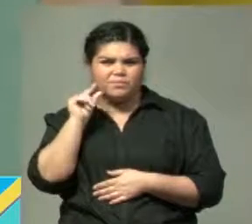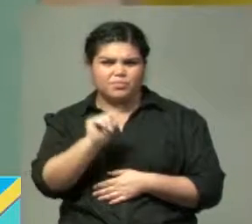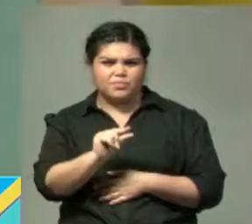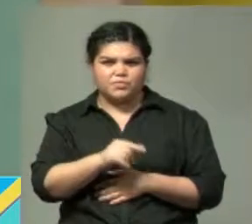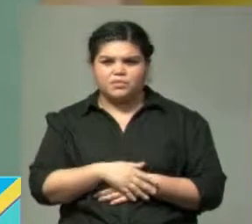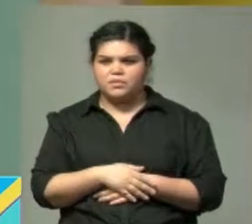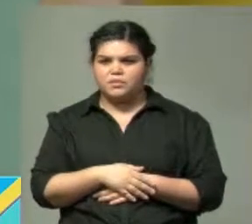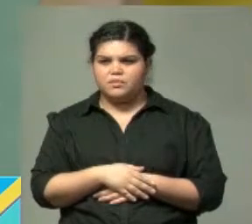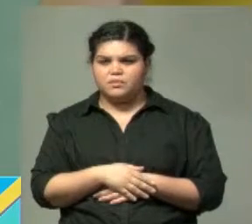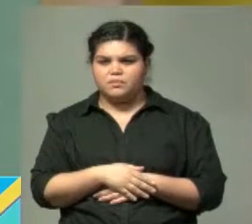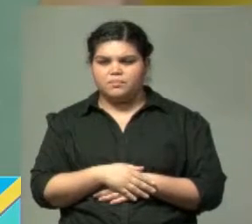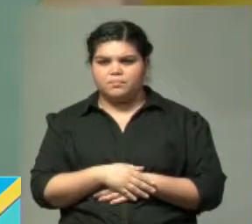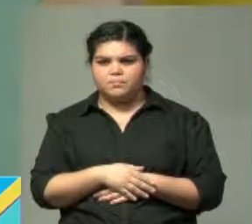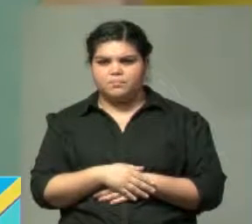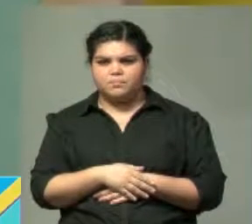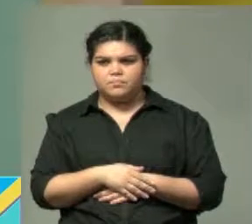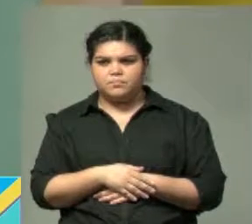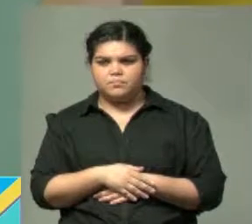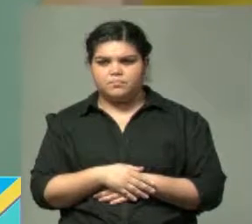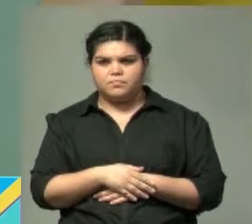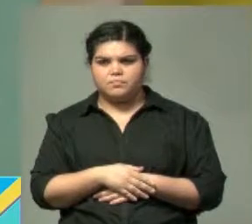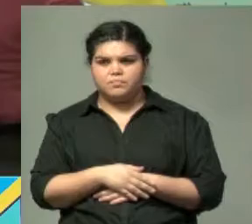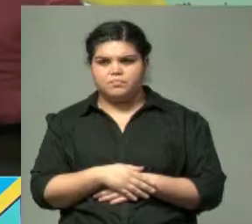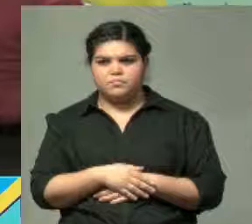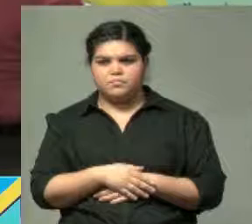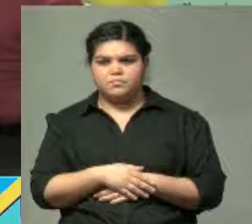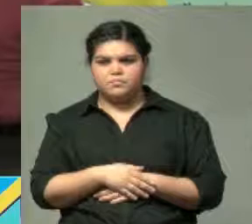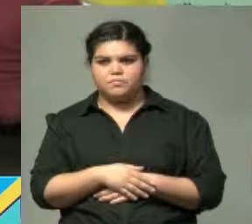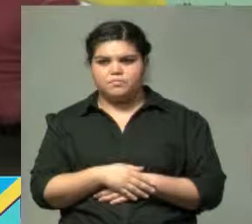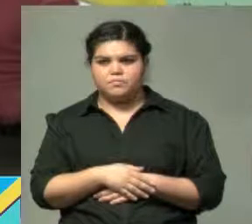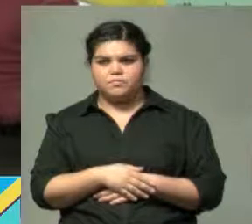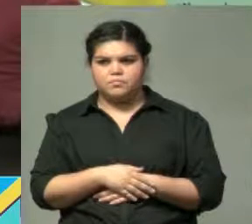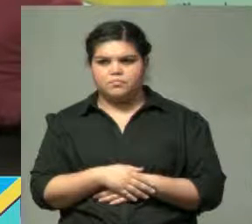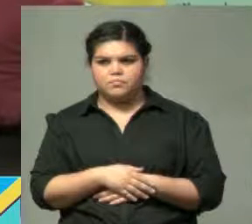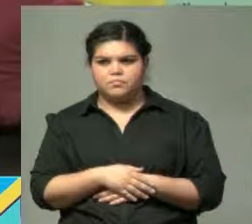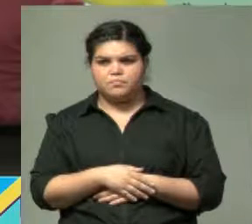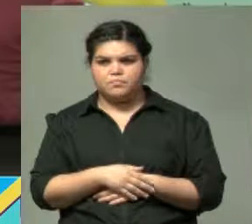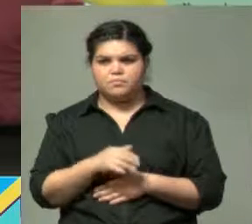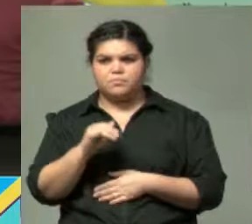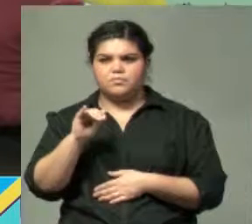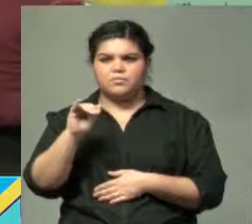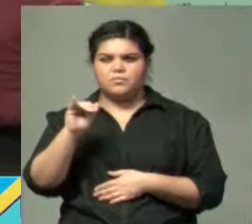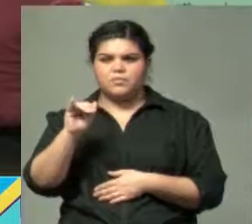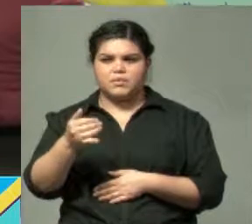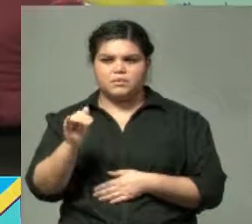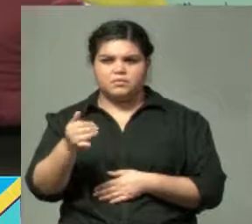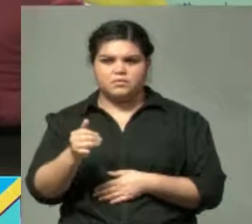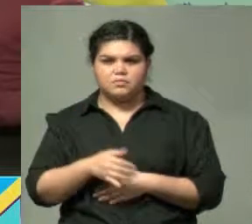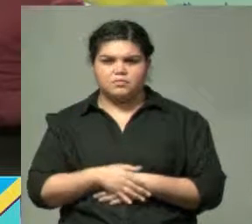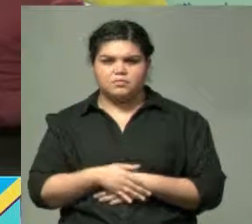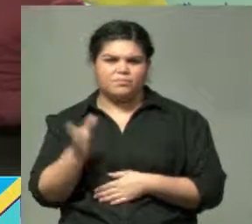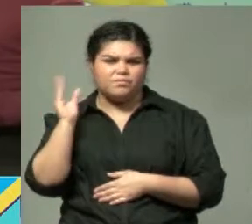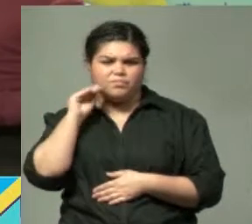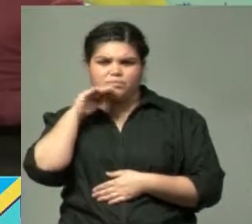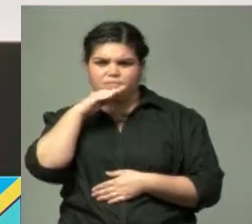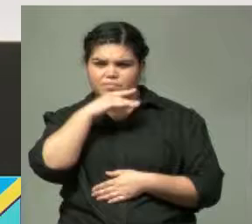Solidaridad con el pueblo mexicano. Ya Tal que apareció cual. el Chavo hoy. Sí, tal cual, por supuesto. Sí. La verdad que ha sido un gran golpe nuevamente para